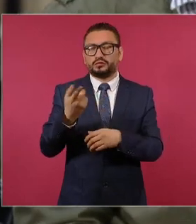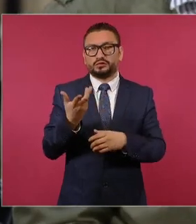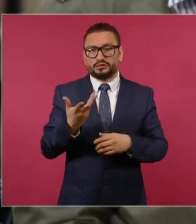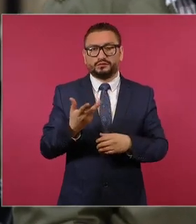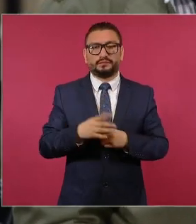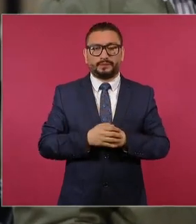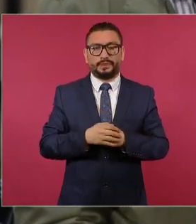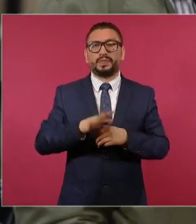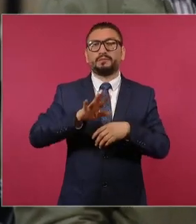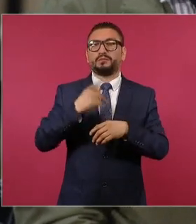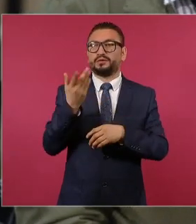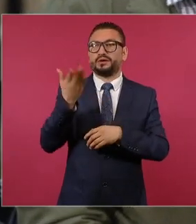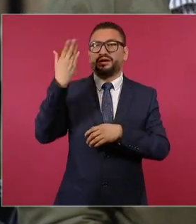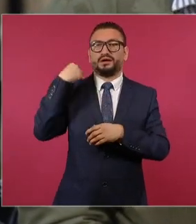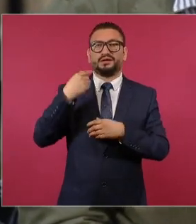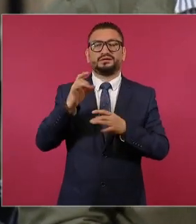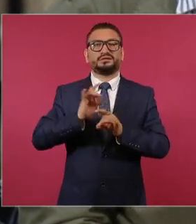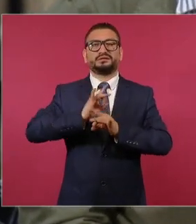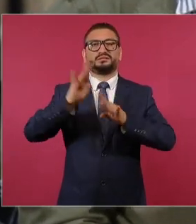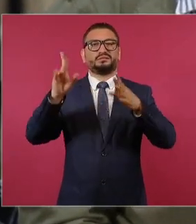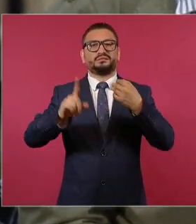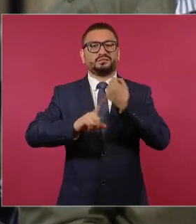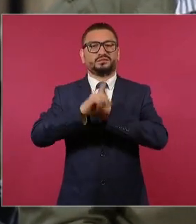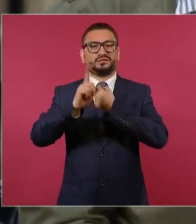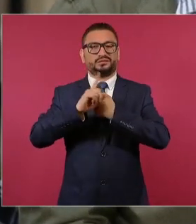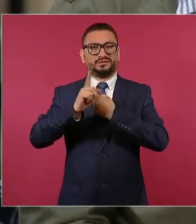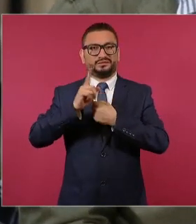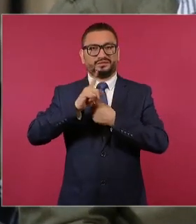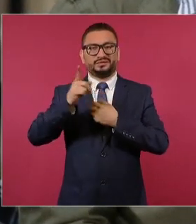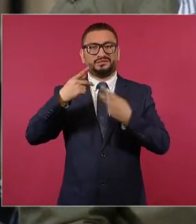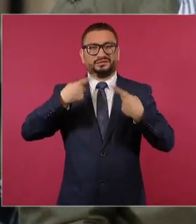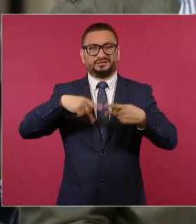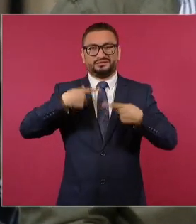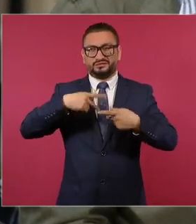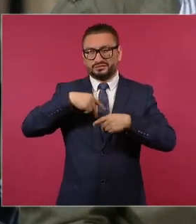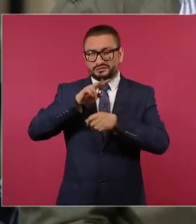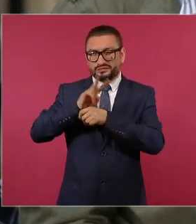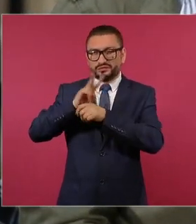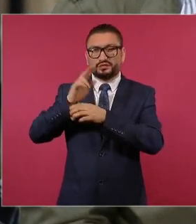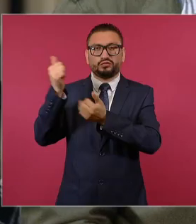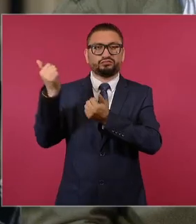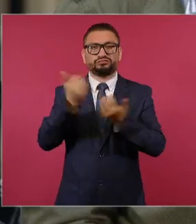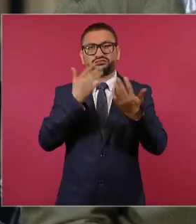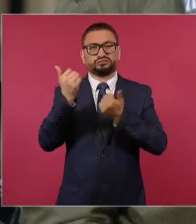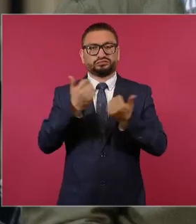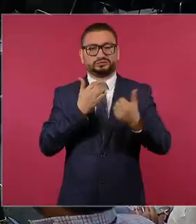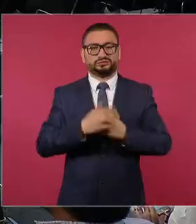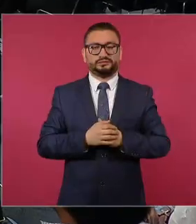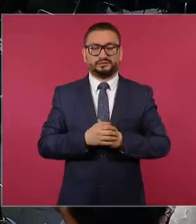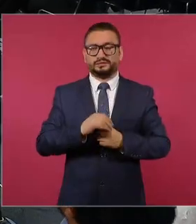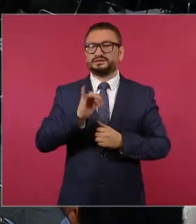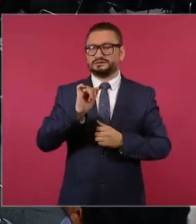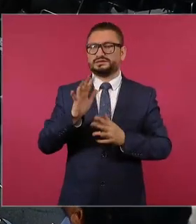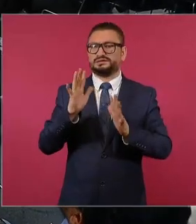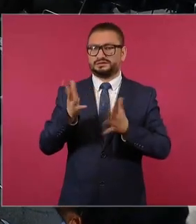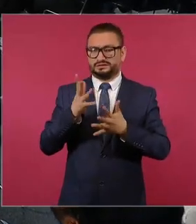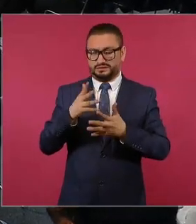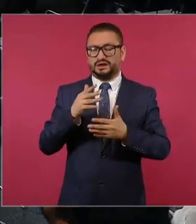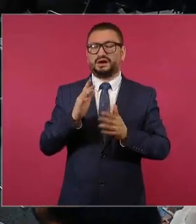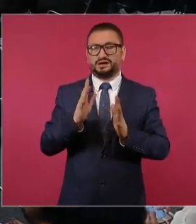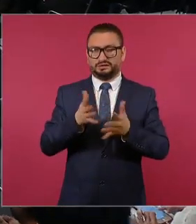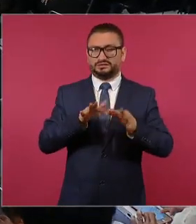fue luego de un incidente de que involucró a inspectores de envío. Gracias. Sí, ya se está viendo, ya se